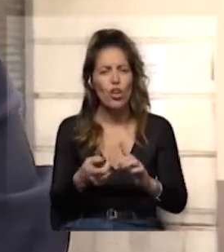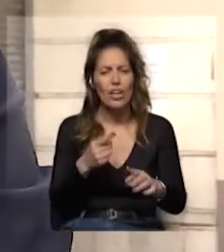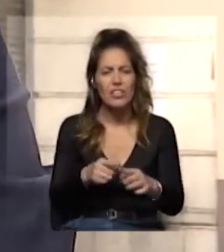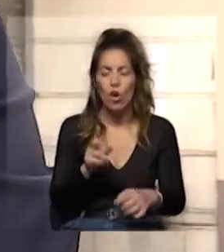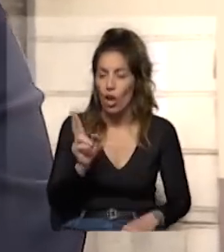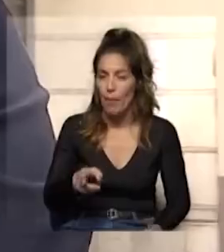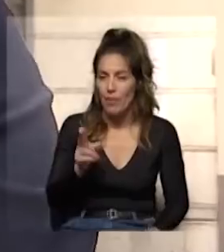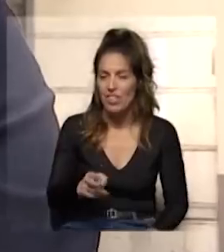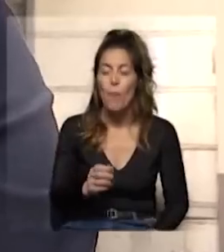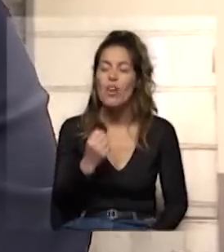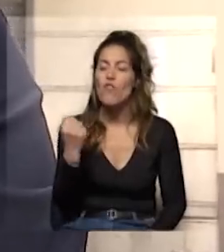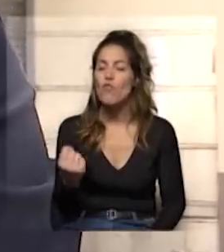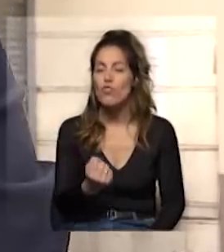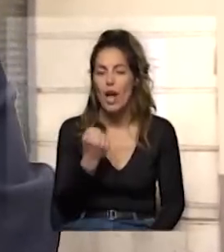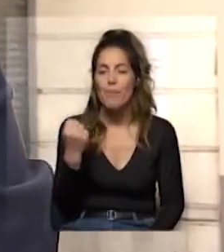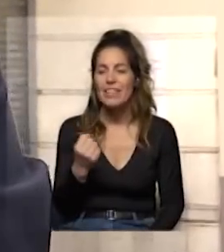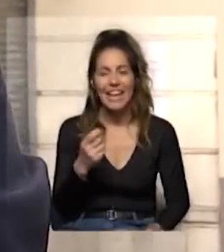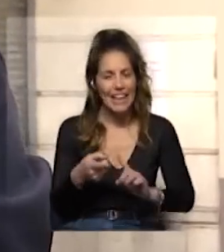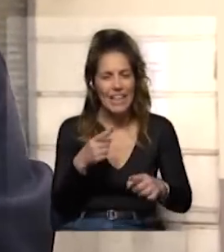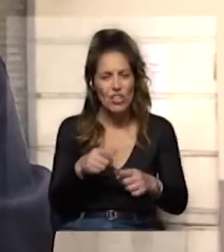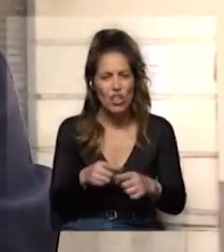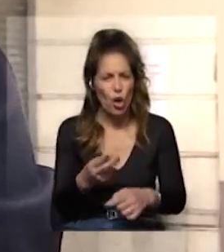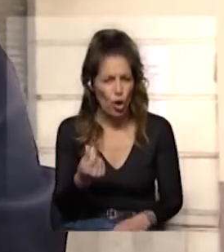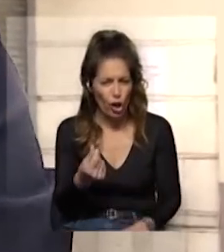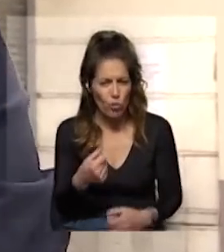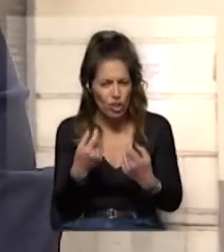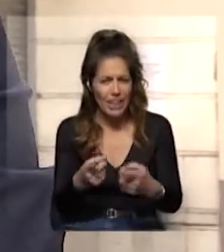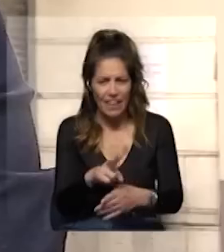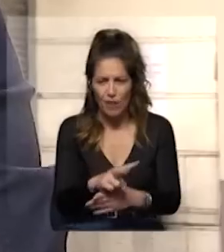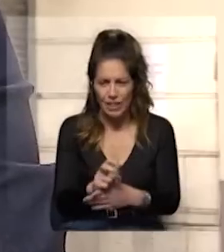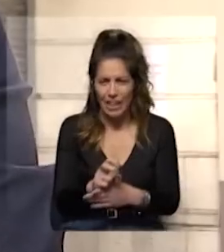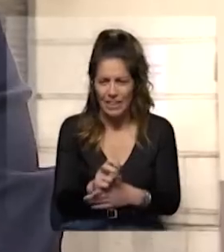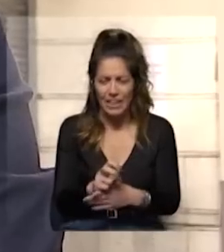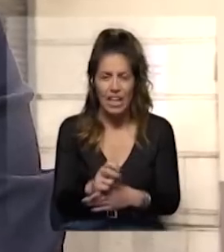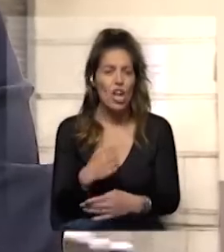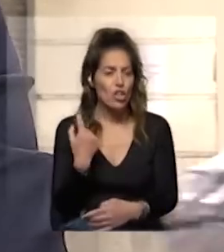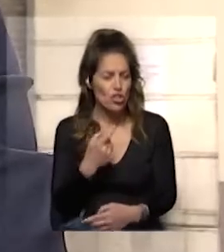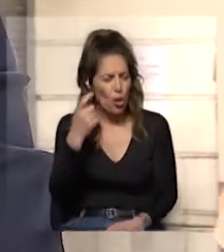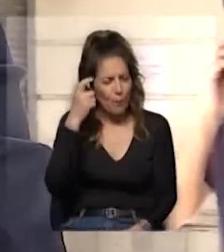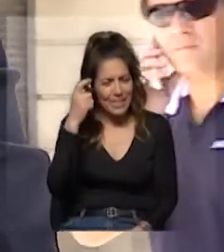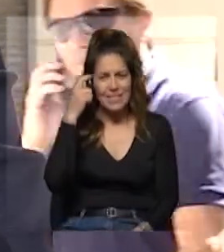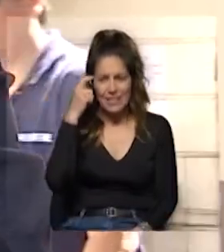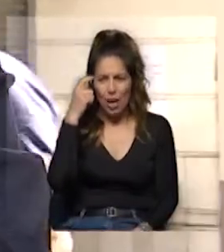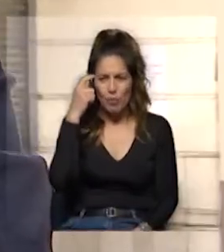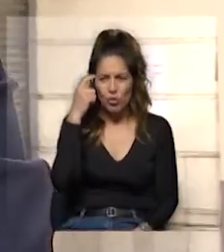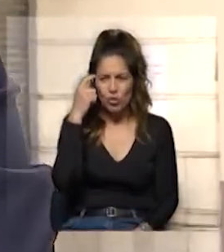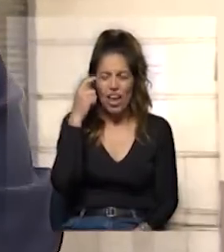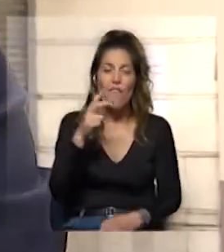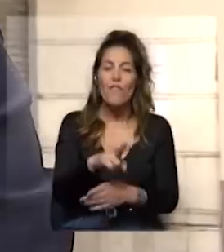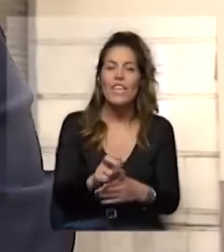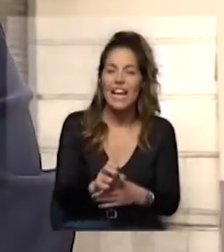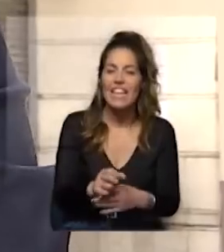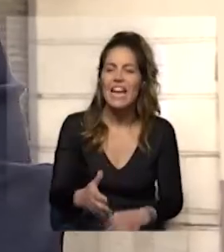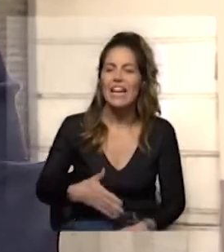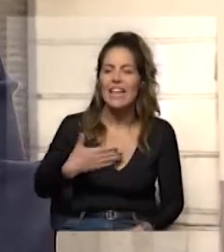inhibición pero fundamentalmente en lo que tiene que ver con los recursos para la fiscalía si nosotros pensamos que eh la fiscalía está